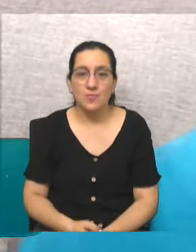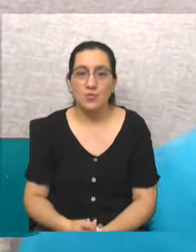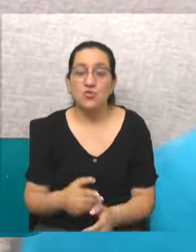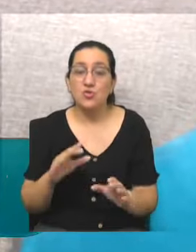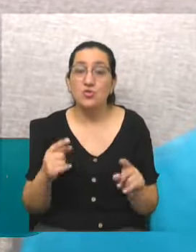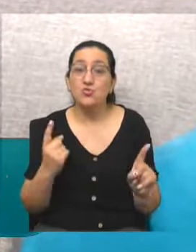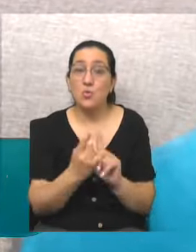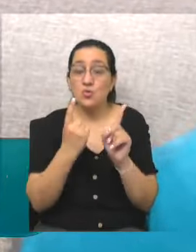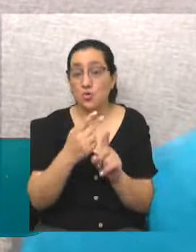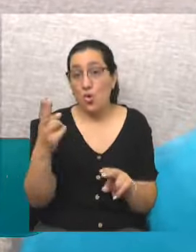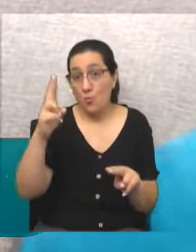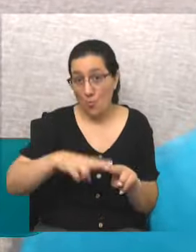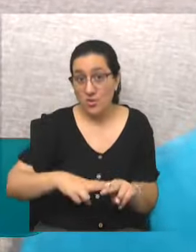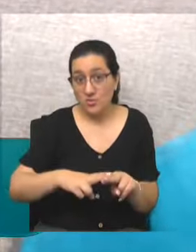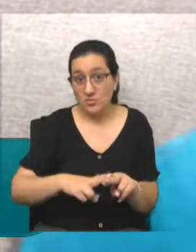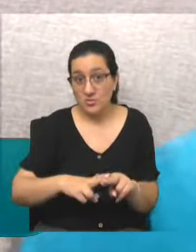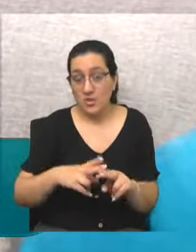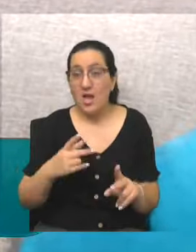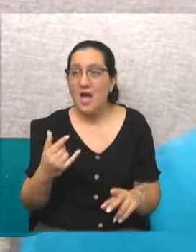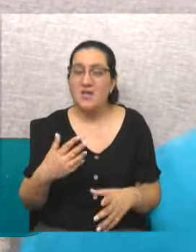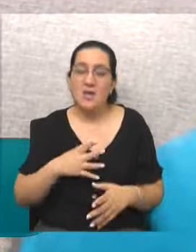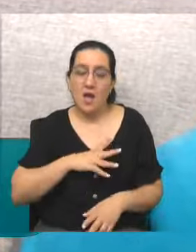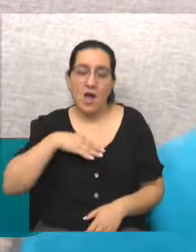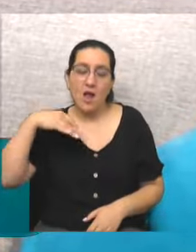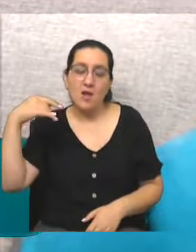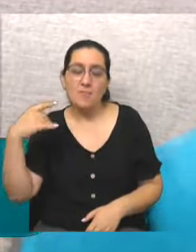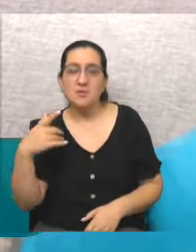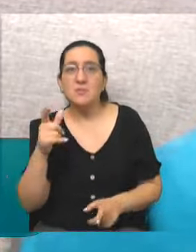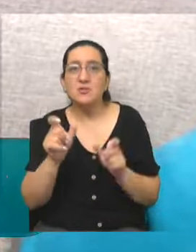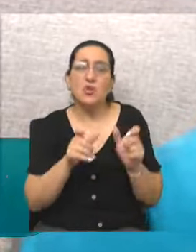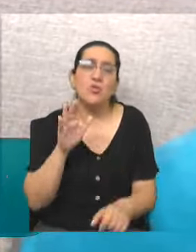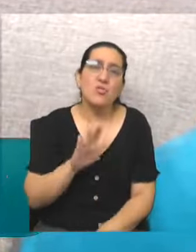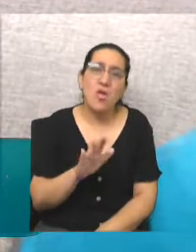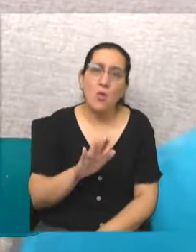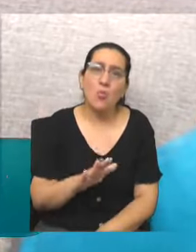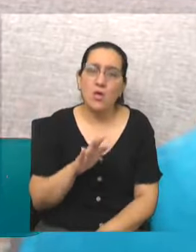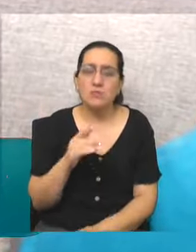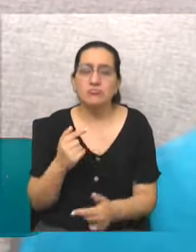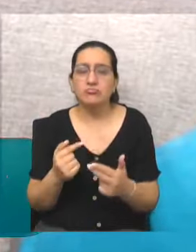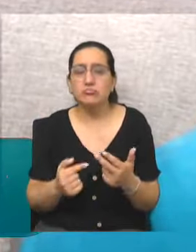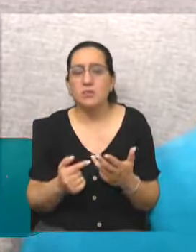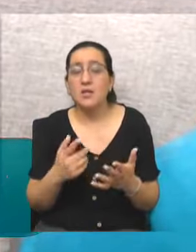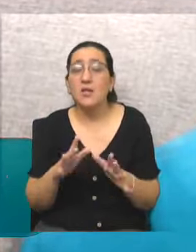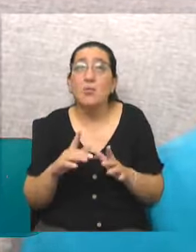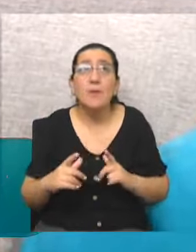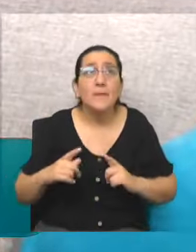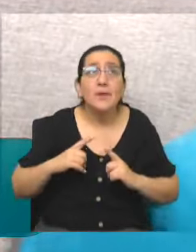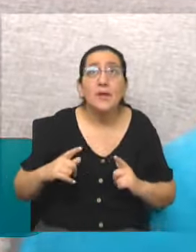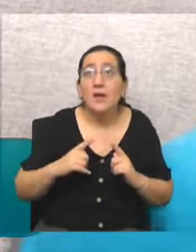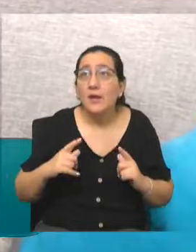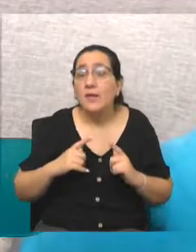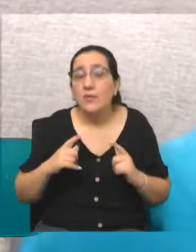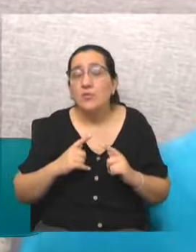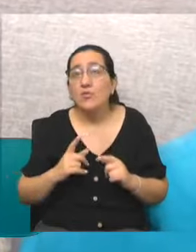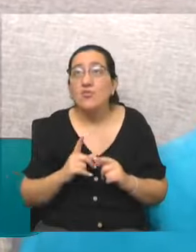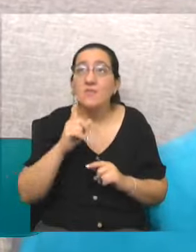encuentros con los muertos son un poco almas en pena, ¿no? Gente que ha tenido deudas de todo tipo, que quedan un poco ahí esperando, van al